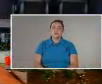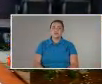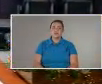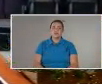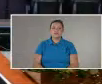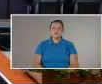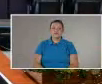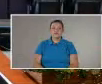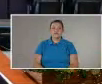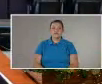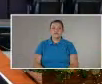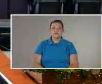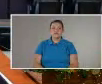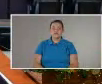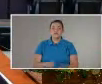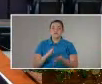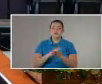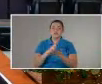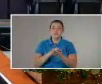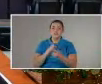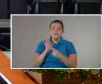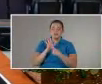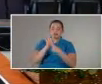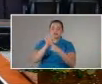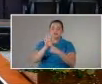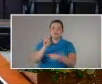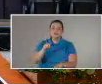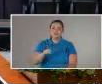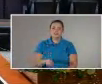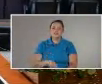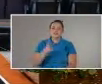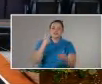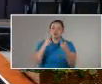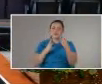Entonces la escritura pues nos muestra esto, hermano. Vuelvo